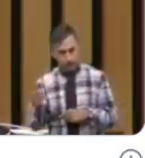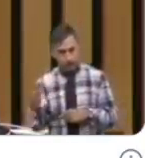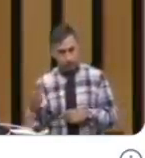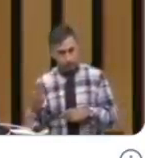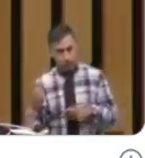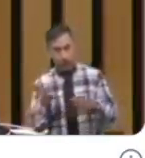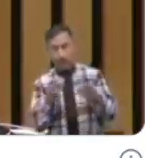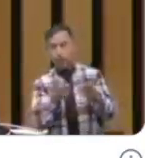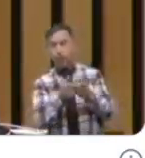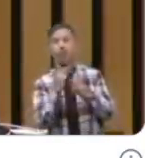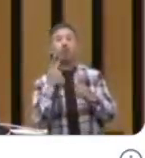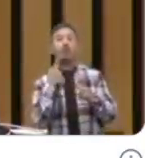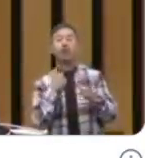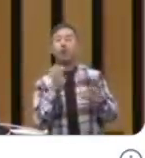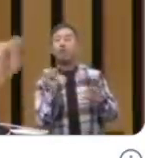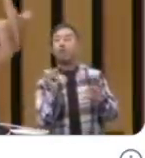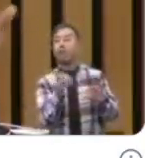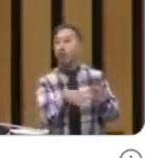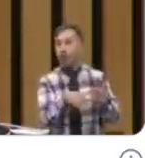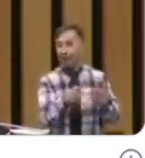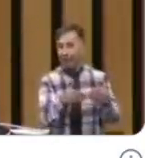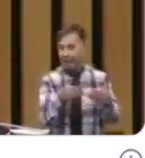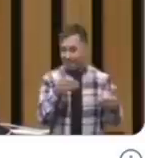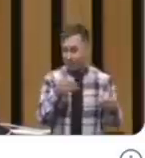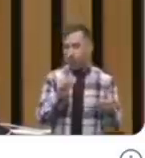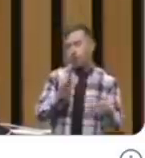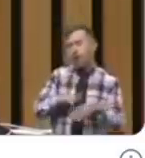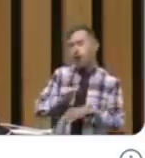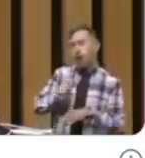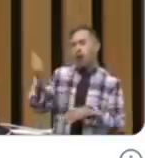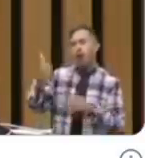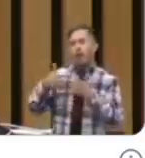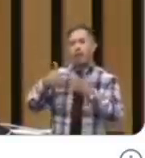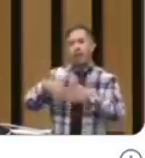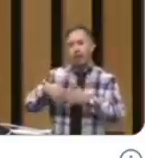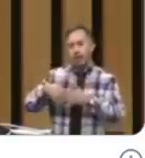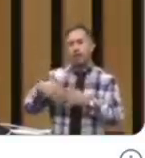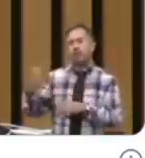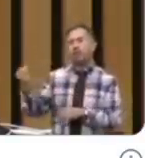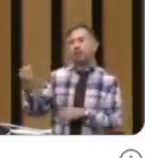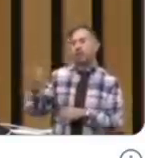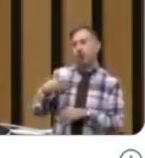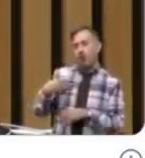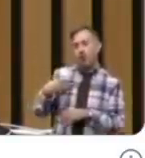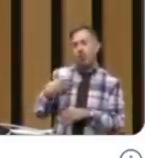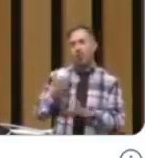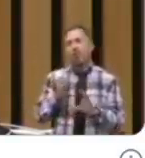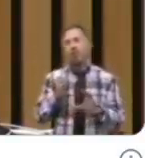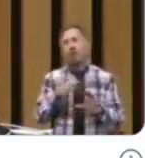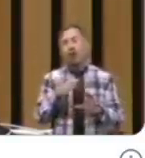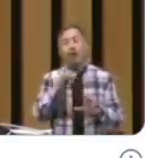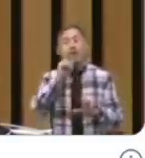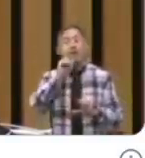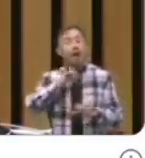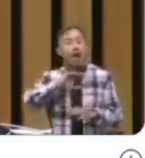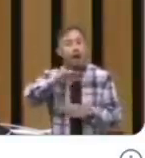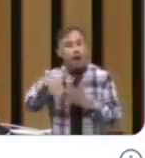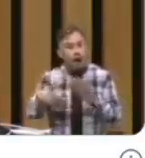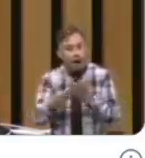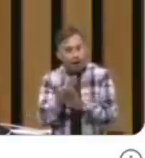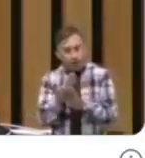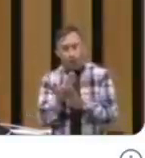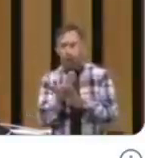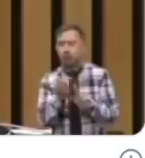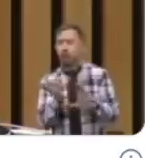esas personas recibieron depósitos de empresas por montos iguales a los que inmediatamente después la siguiente por